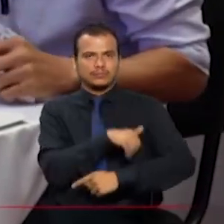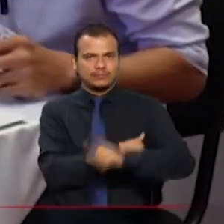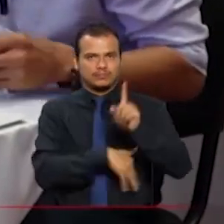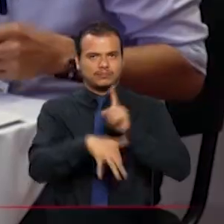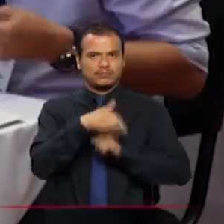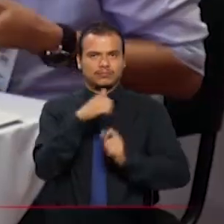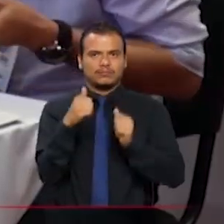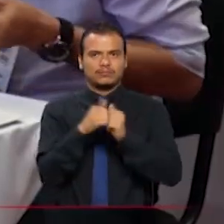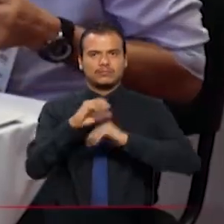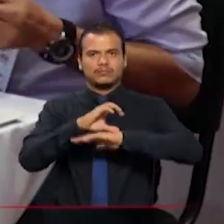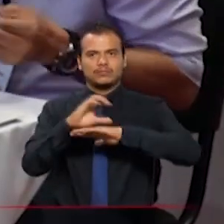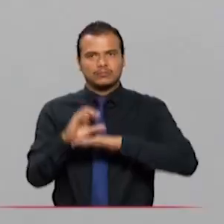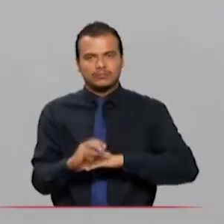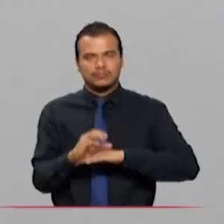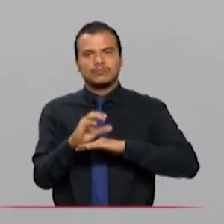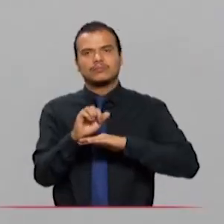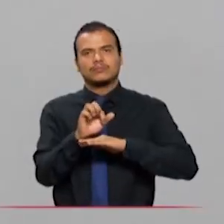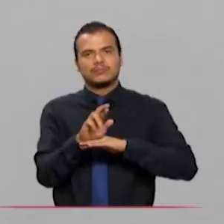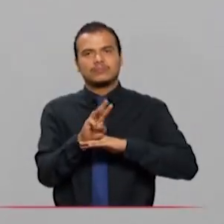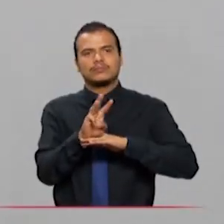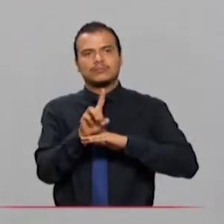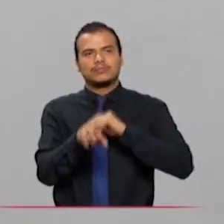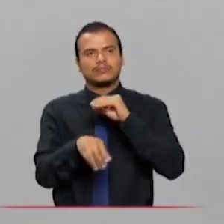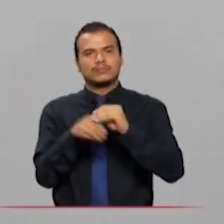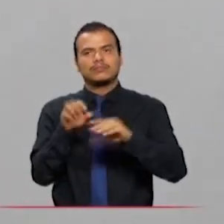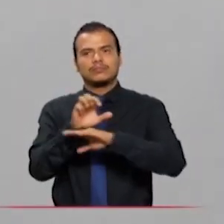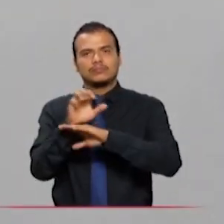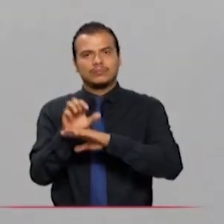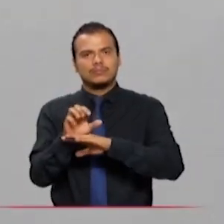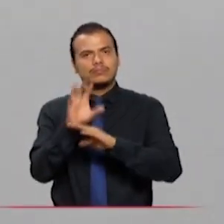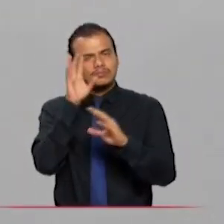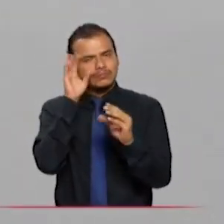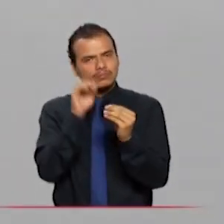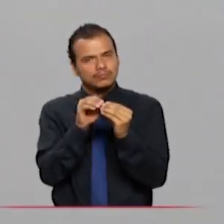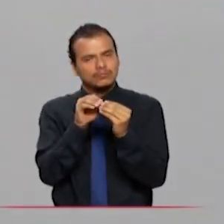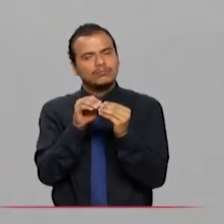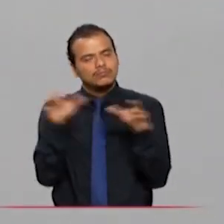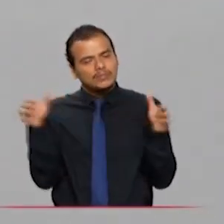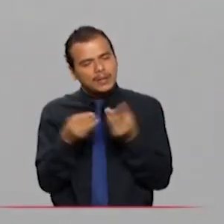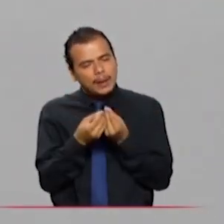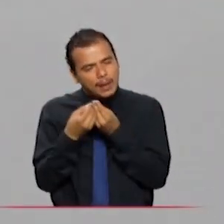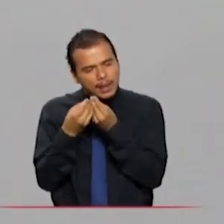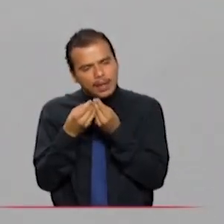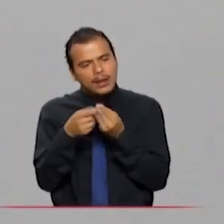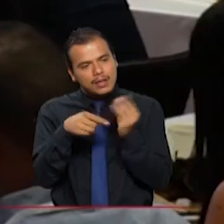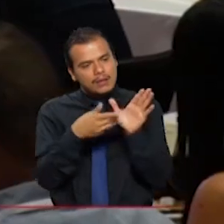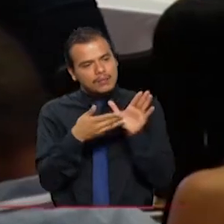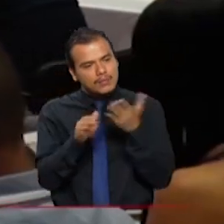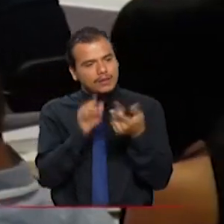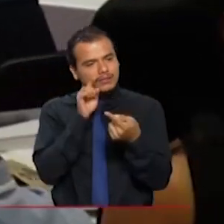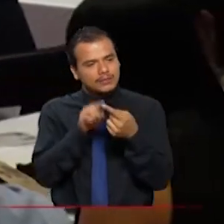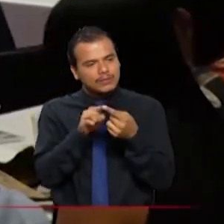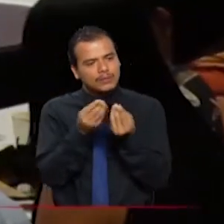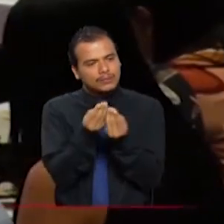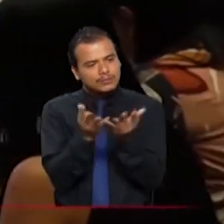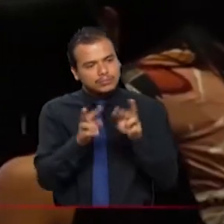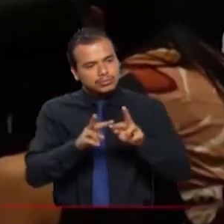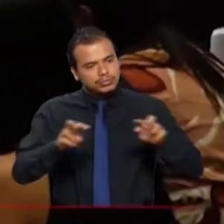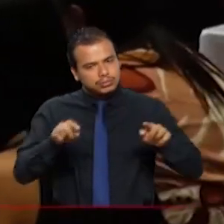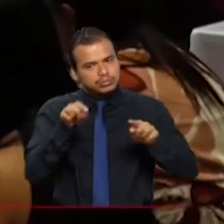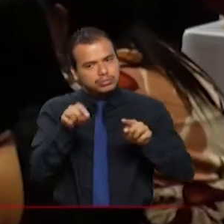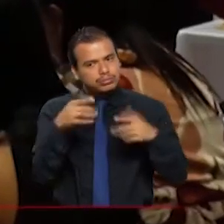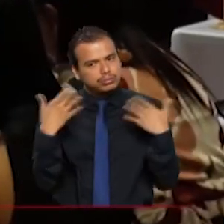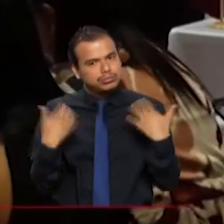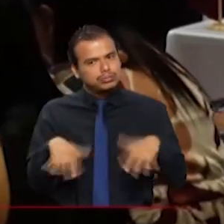tres autoridades ambientales urbanas, mostró el avance en la actualización del Plan de Acción de Biodiversidad al 2030, a través de 23